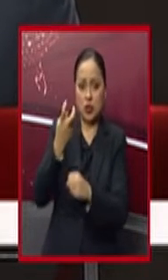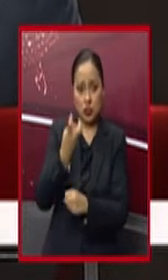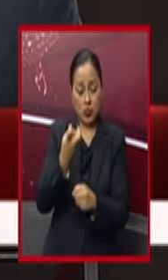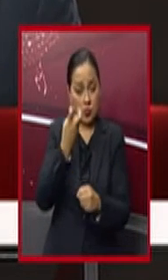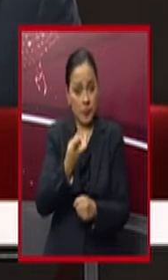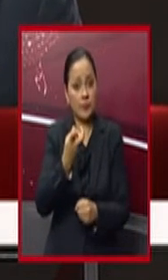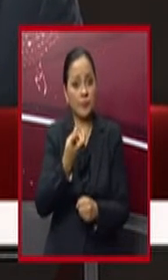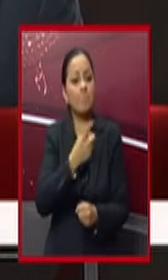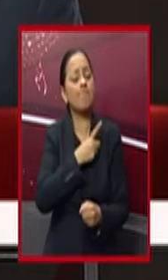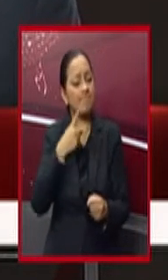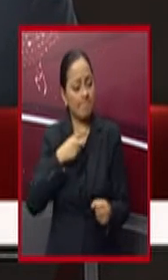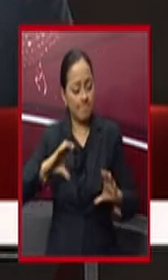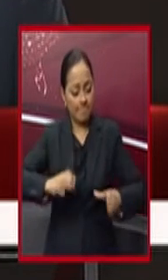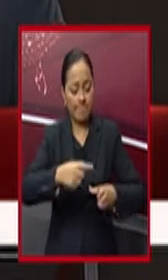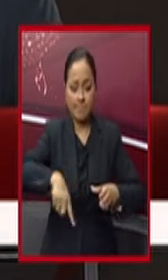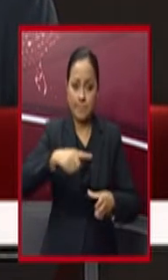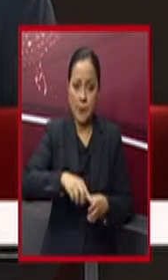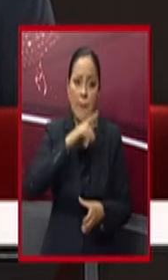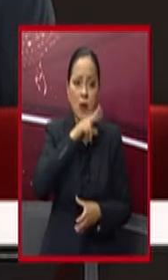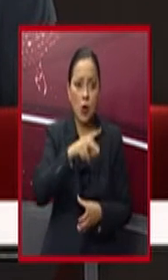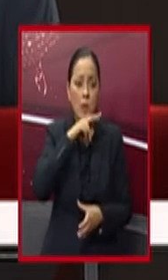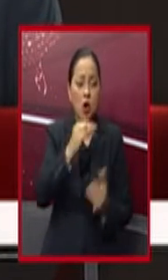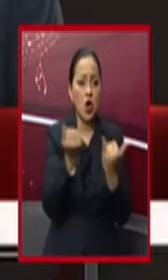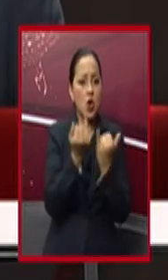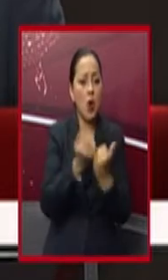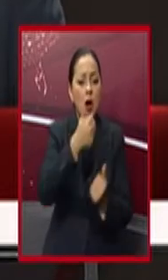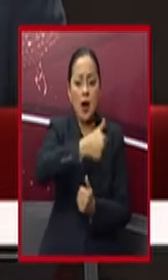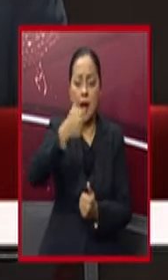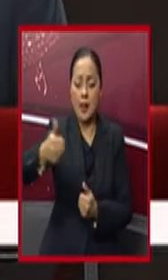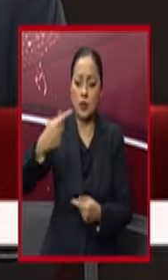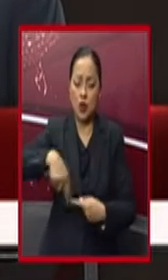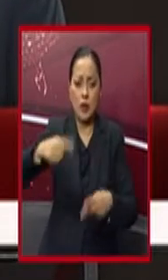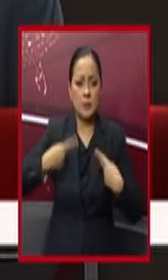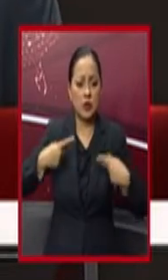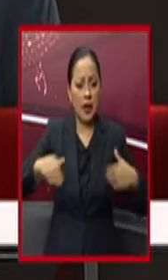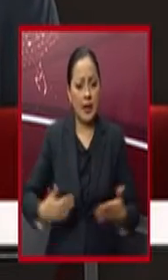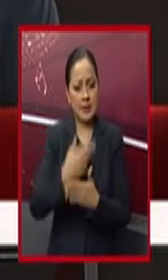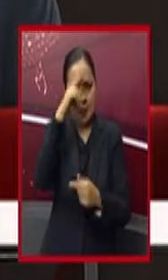condiciones de las mesas y los bolsillos de más mexicanos.